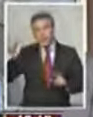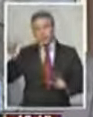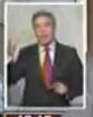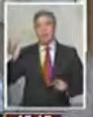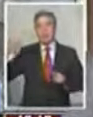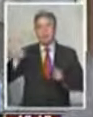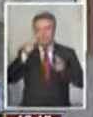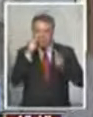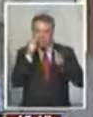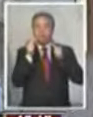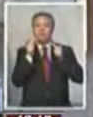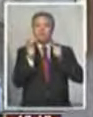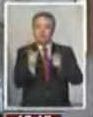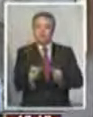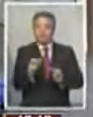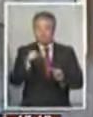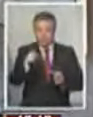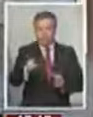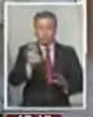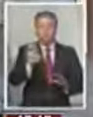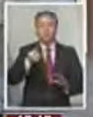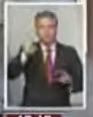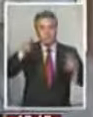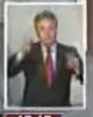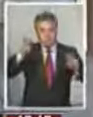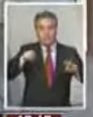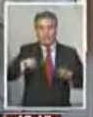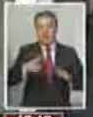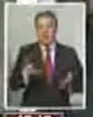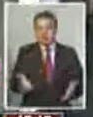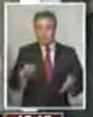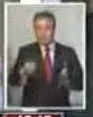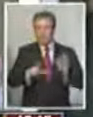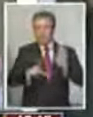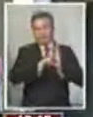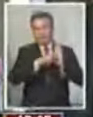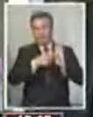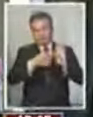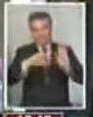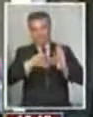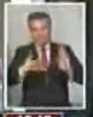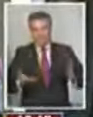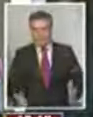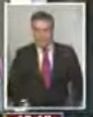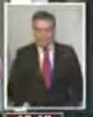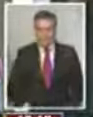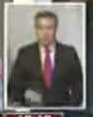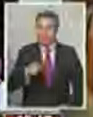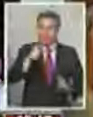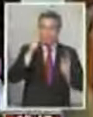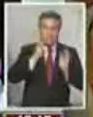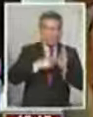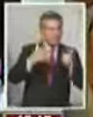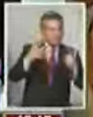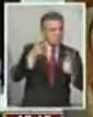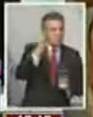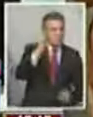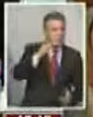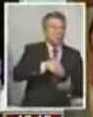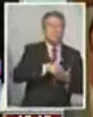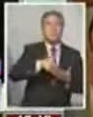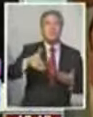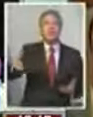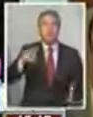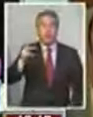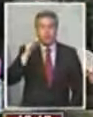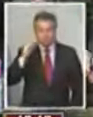tenga que demostrar que ese acto jurídico violentaba el ordenamiento legal. Cerca de 1.450 millones de dólares busca recaudar el fisco a